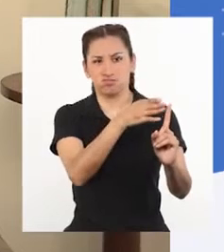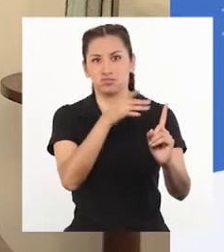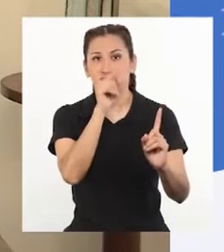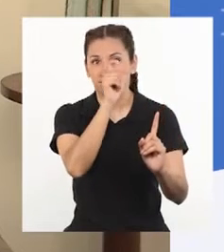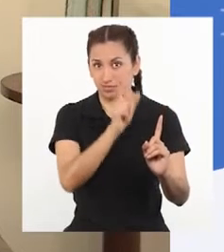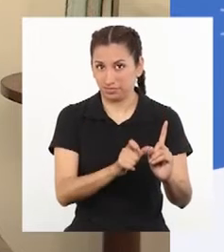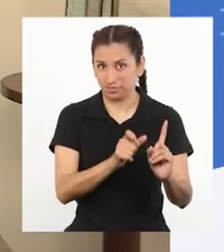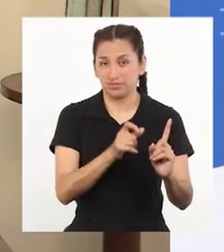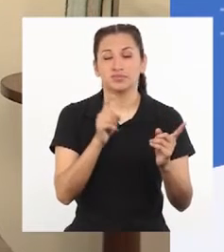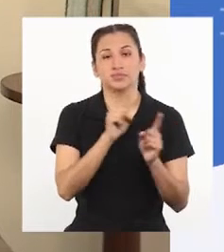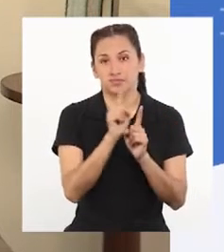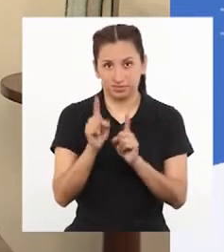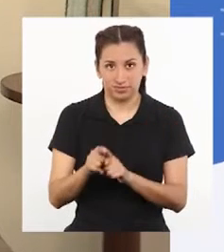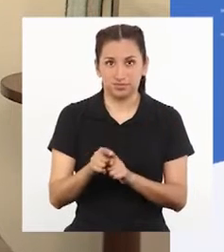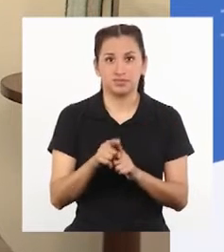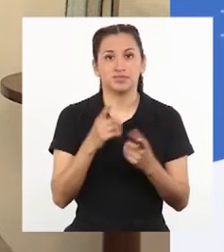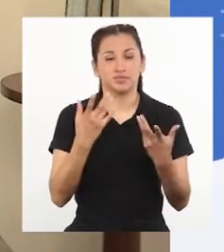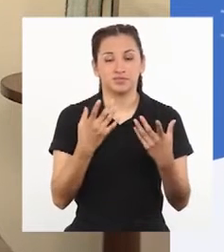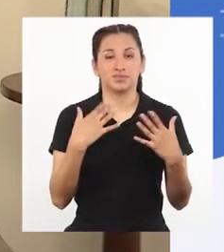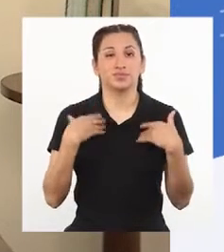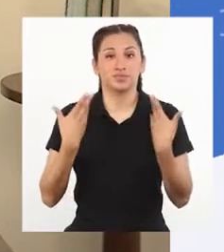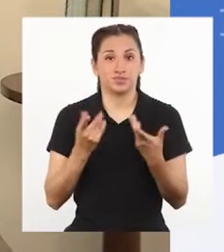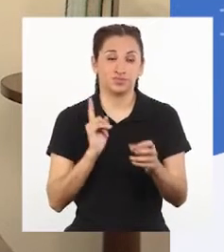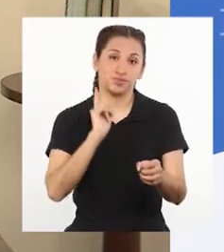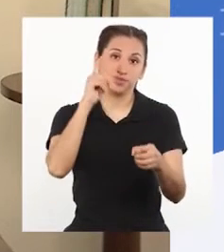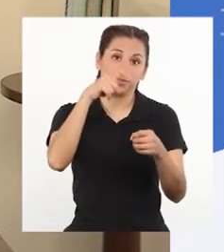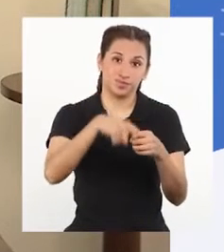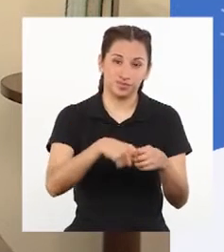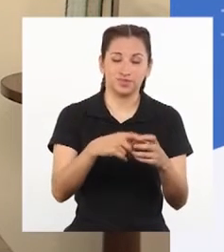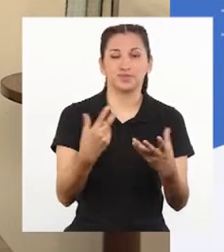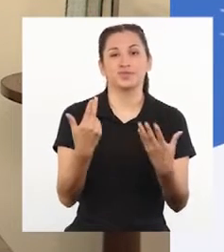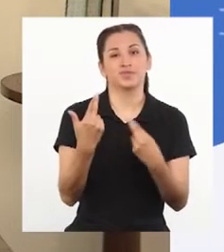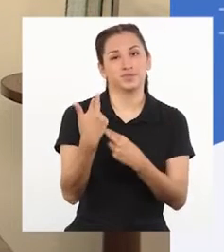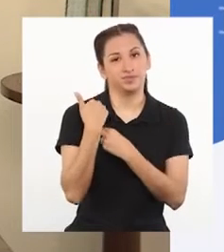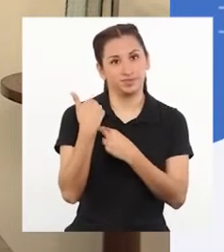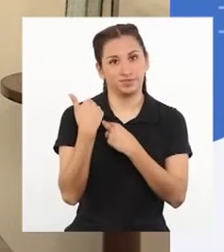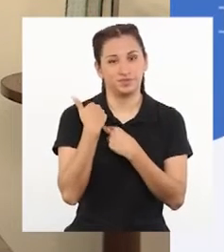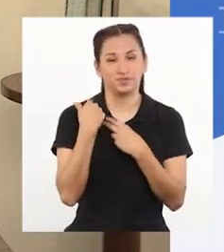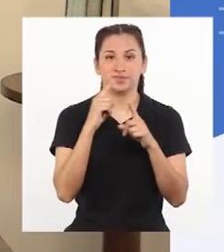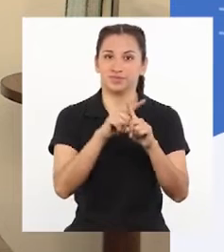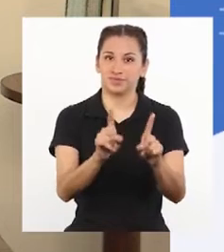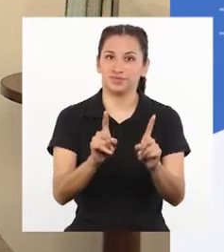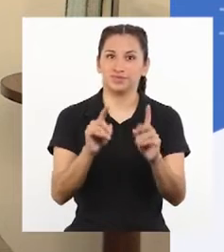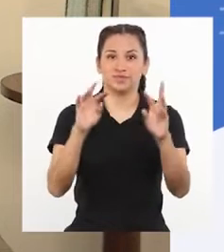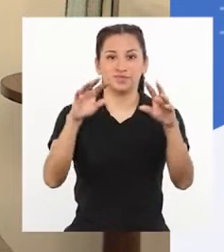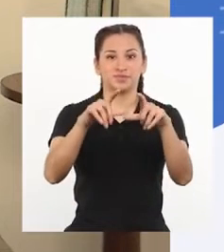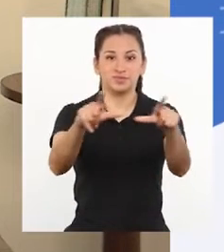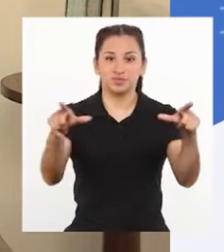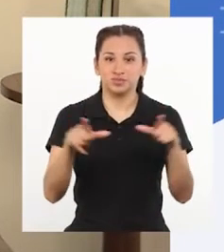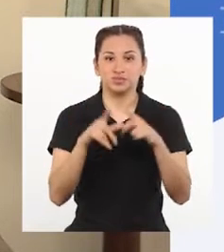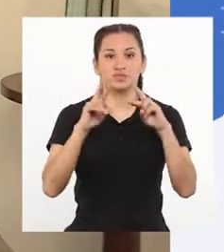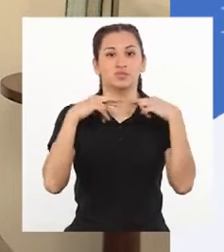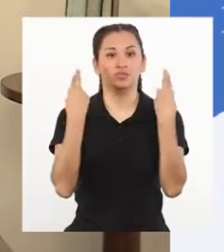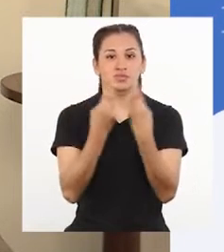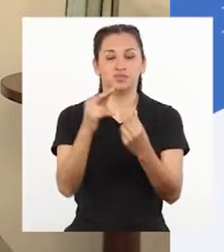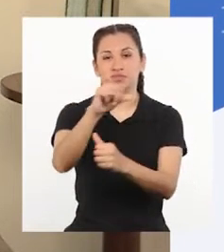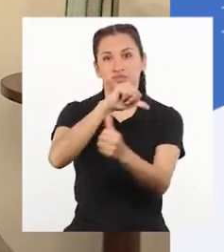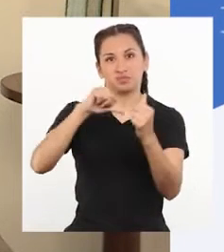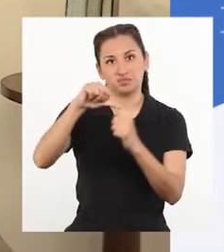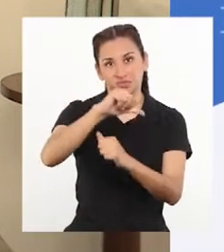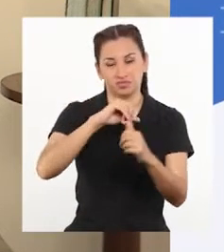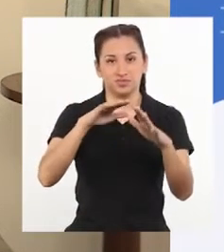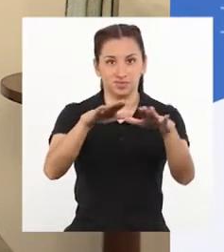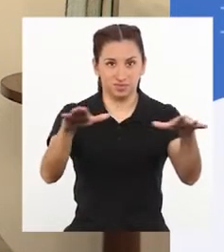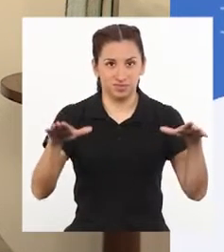afectar a otras personas y ser capaces de participar de manera responsable en los espacios físicos y sociales